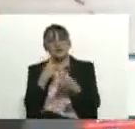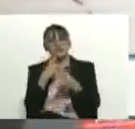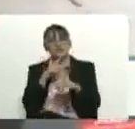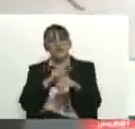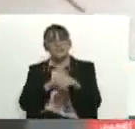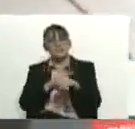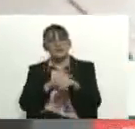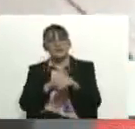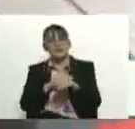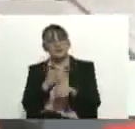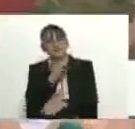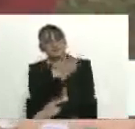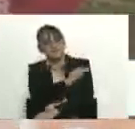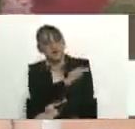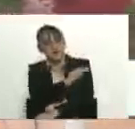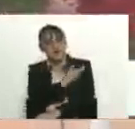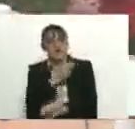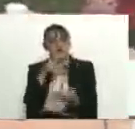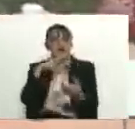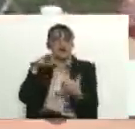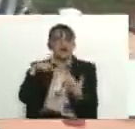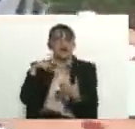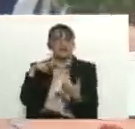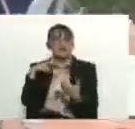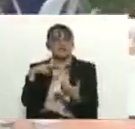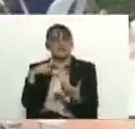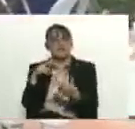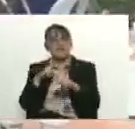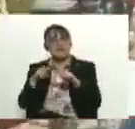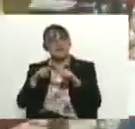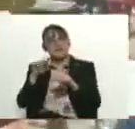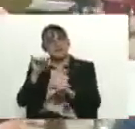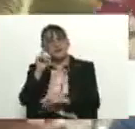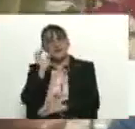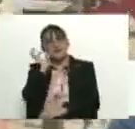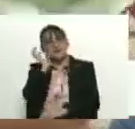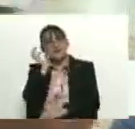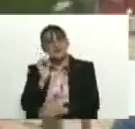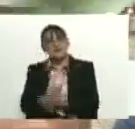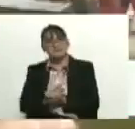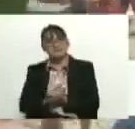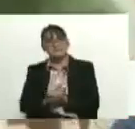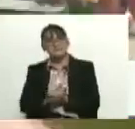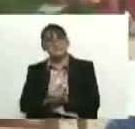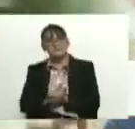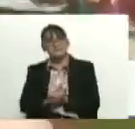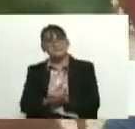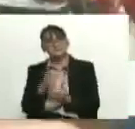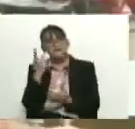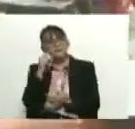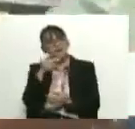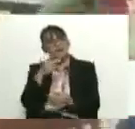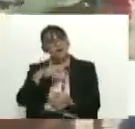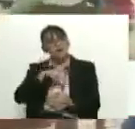médicas inmunización y recreación para niños y niñas hace un recurso